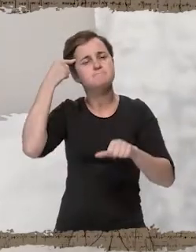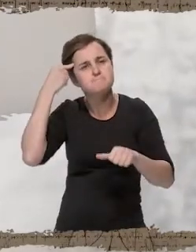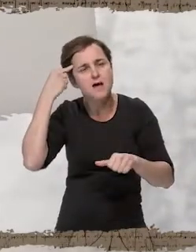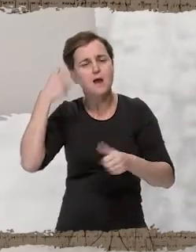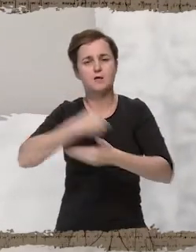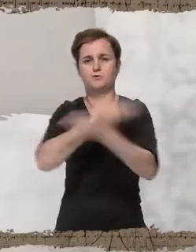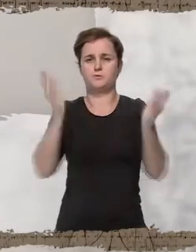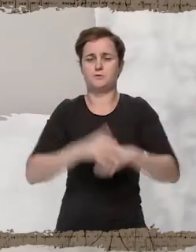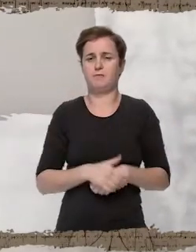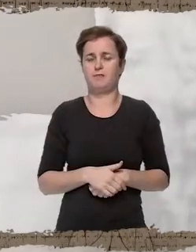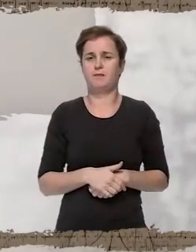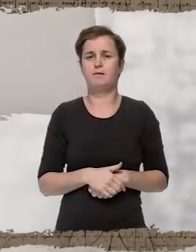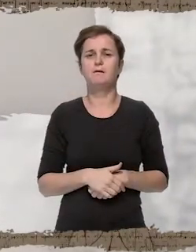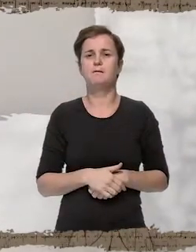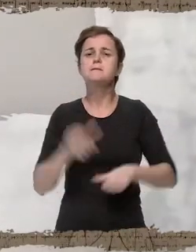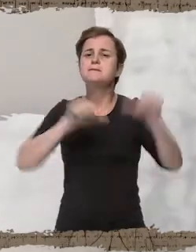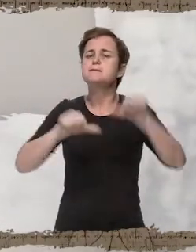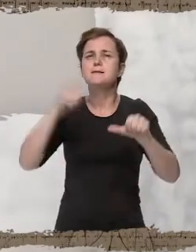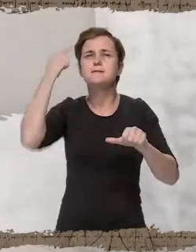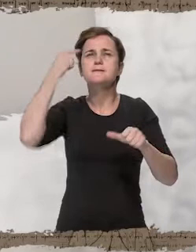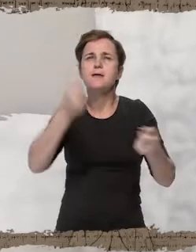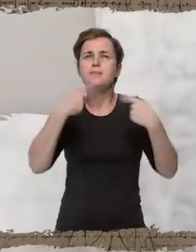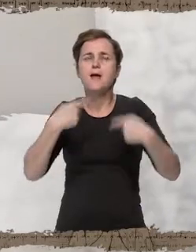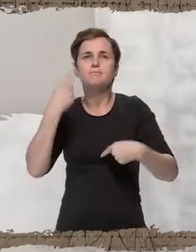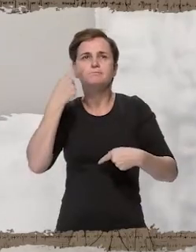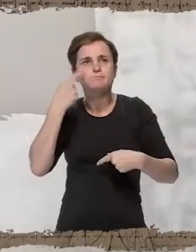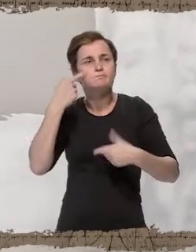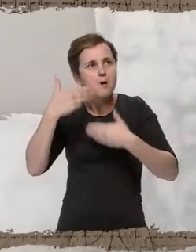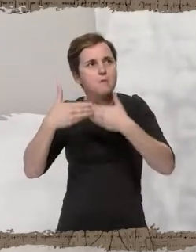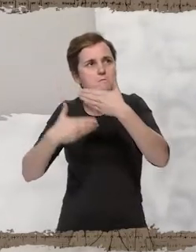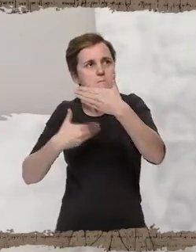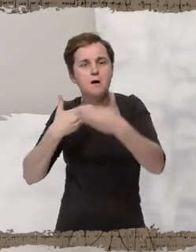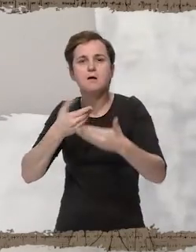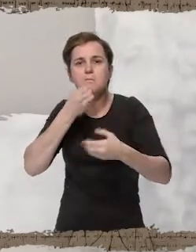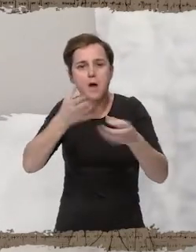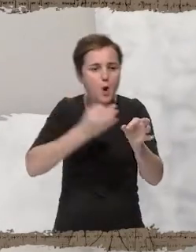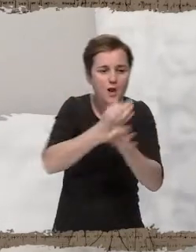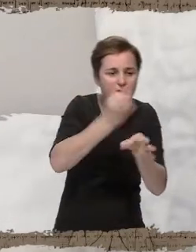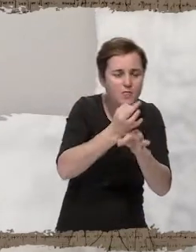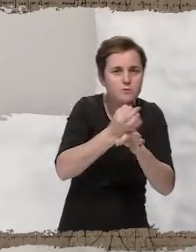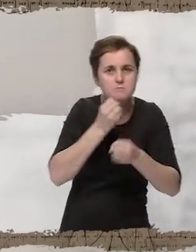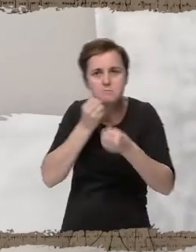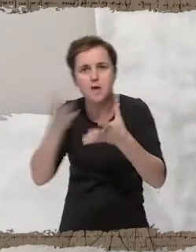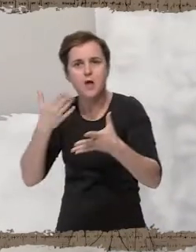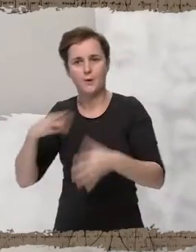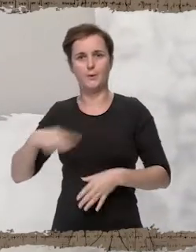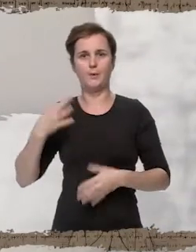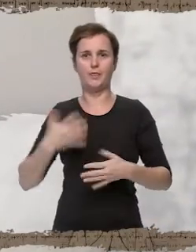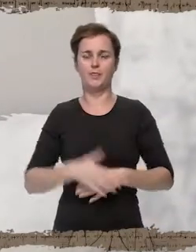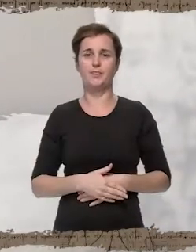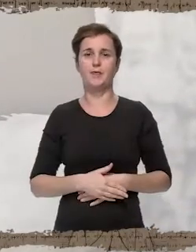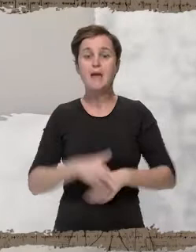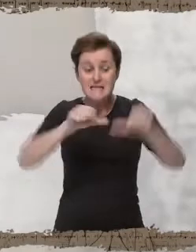nuestra sociedad, ya que nos genera nuevos conocimientos, mejora la educación y aumenta nuestra calidad de